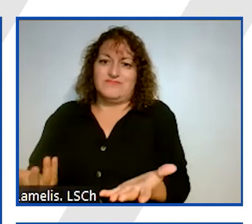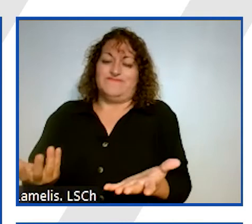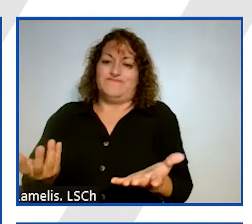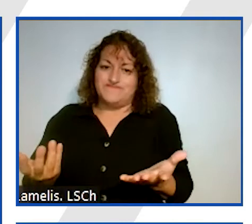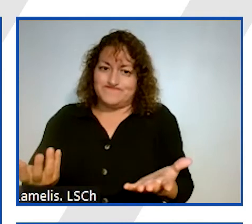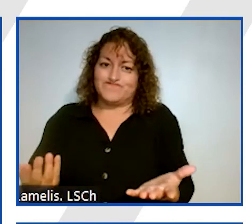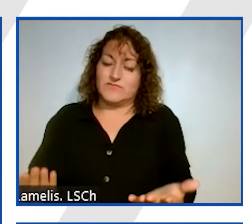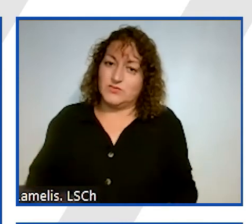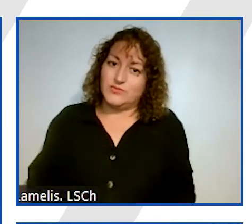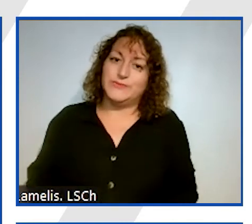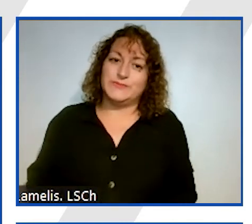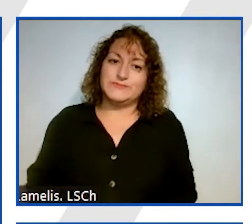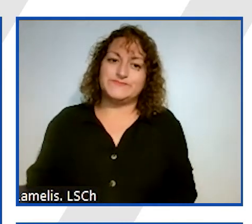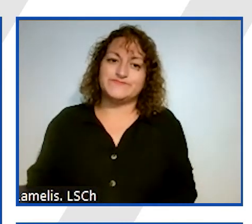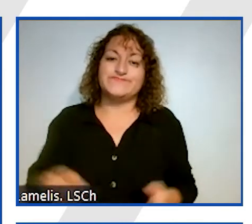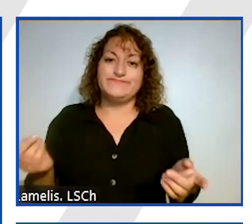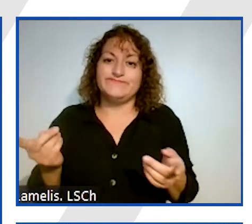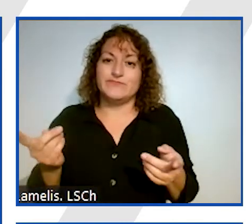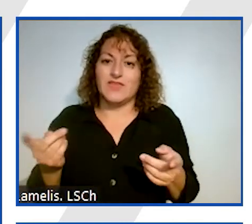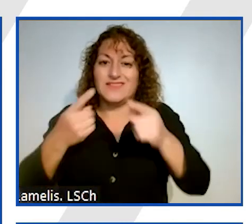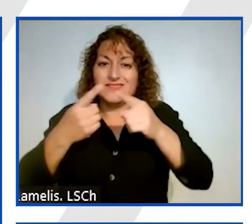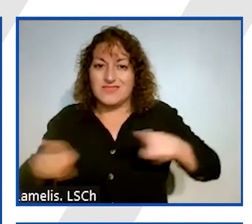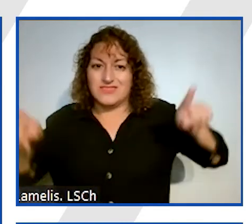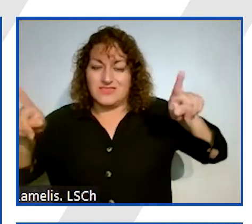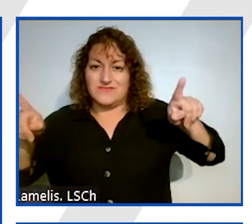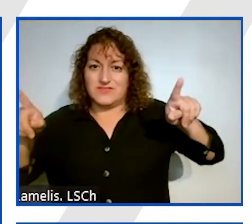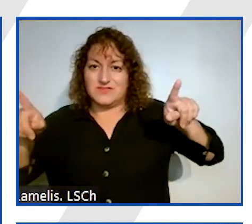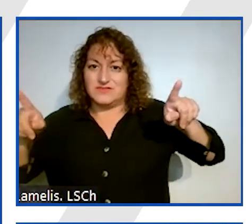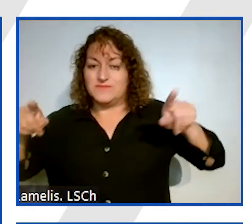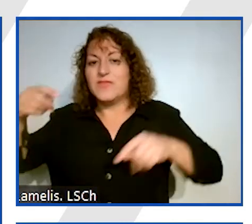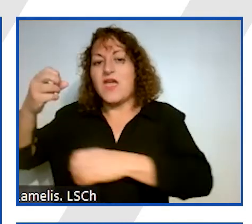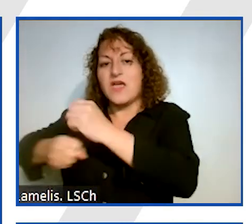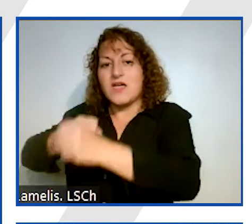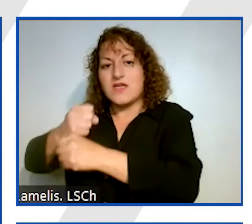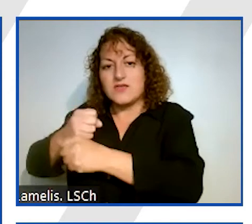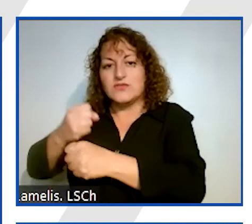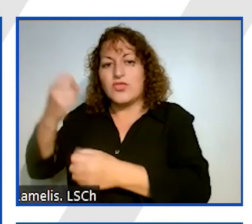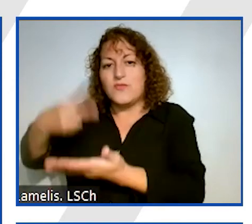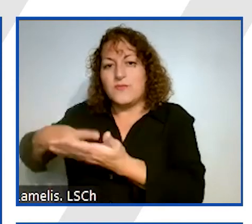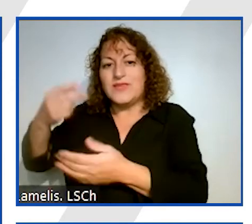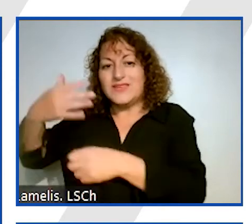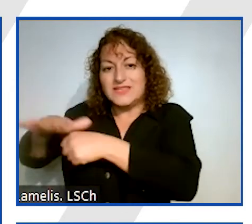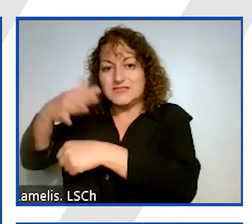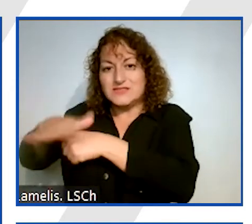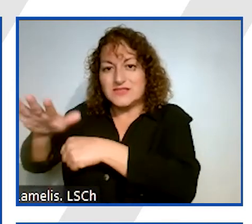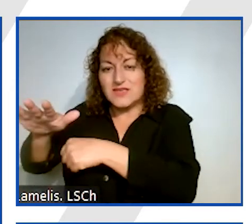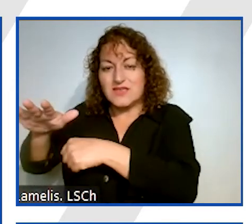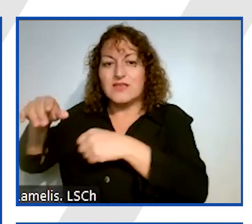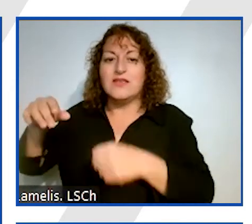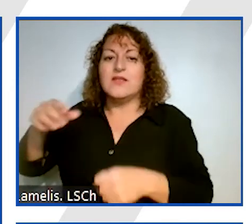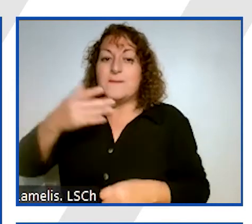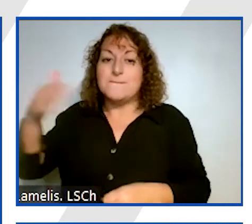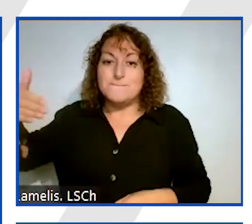Y bueno, en contraste, hasta el 2015, el 47% de las especies presentes en aguas chilenas